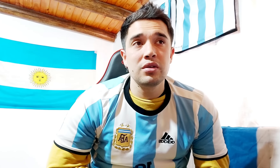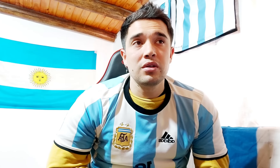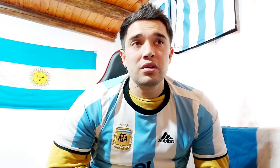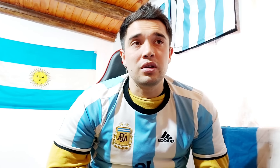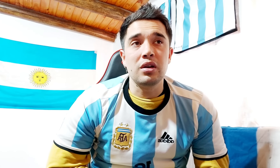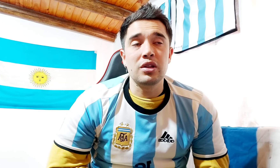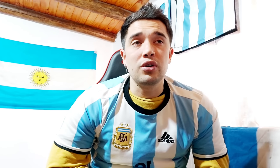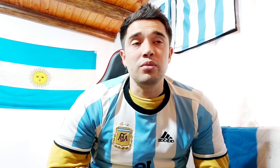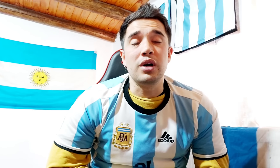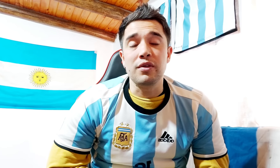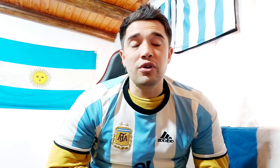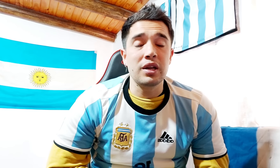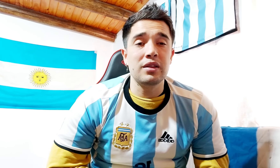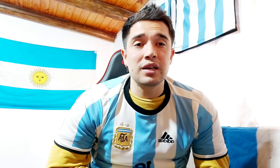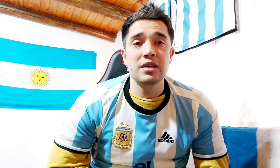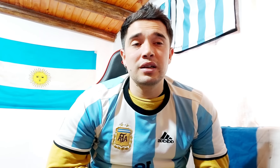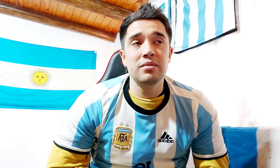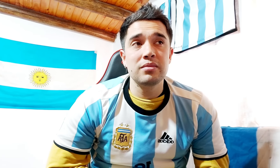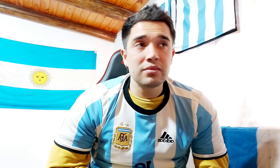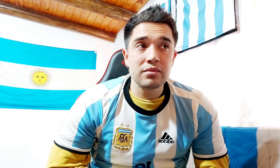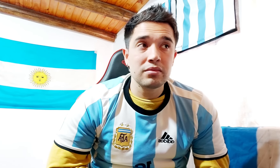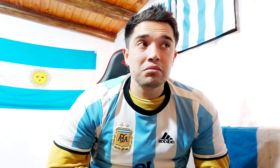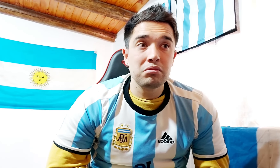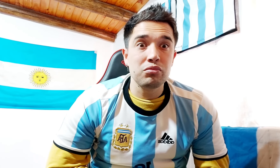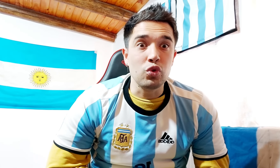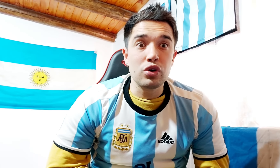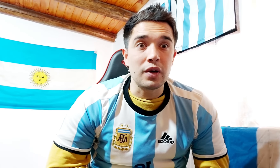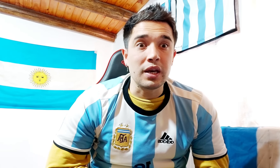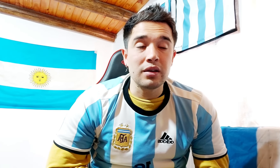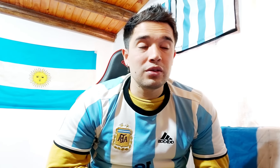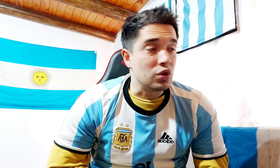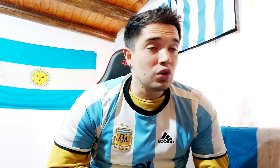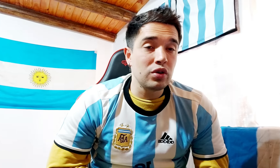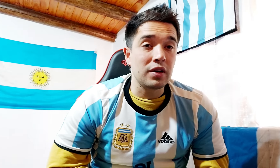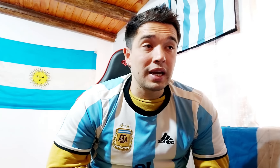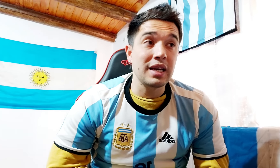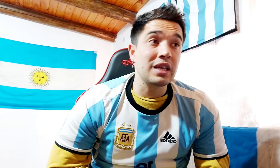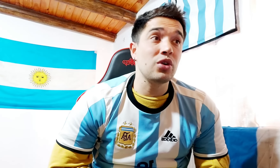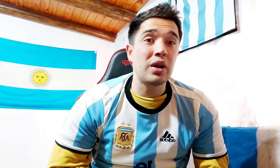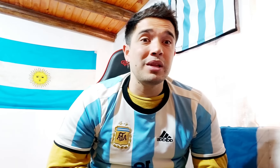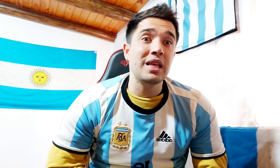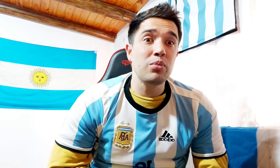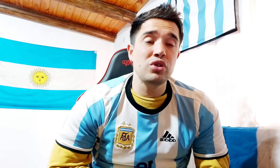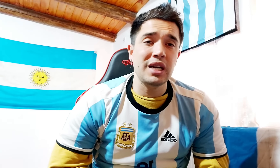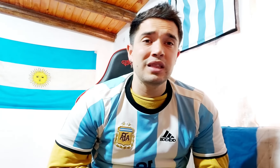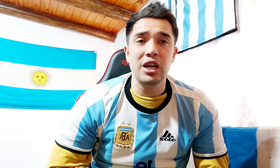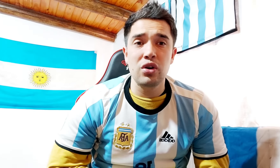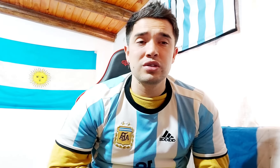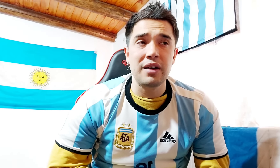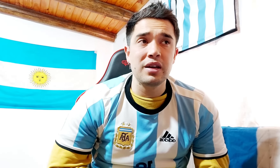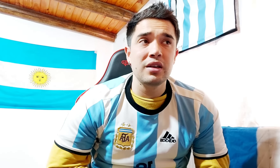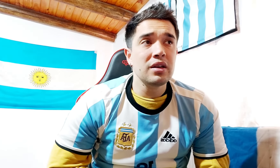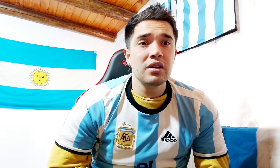varios años. Estados como California, Texas. No lo sabía, no lo sabía. Y seguramente hay mucha gente